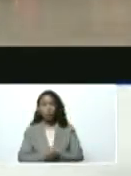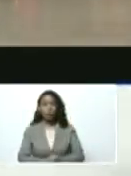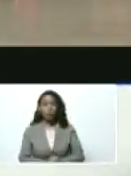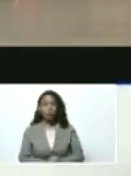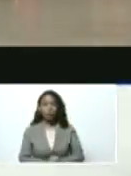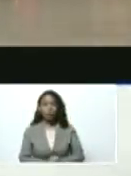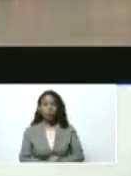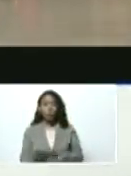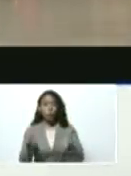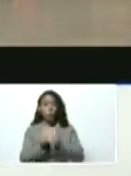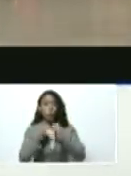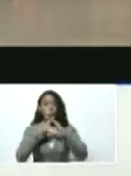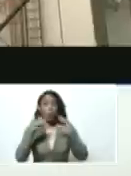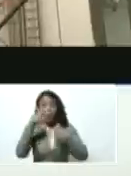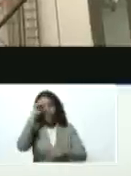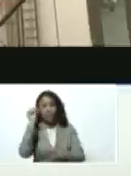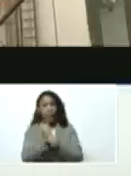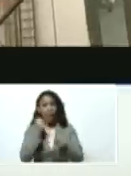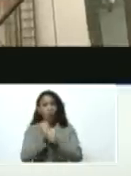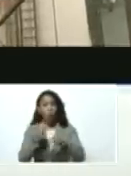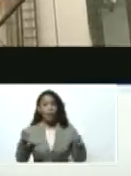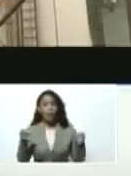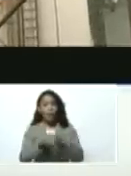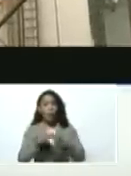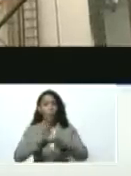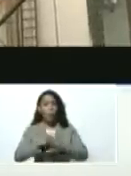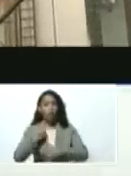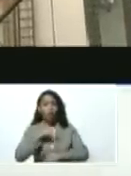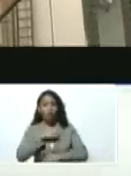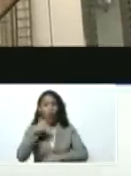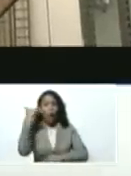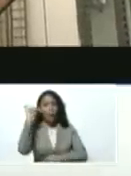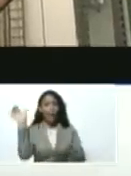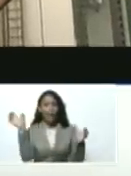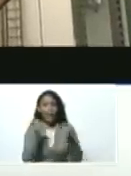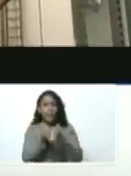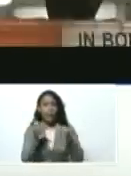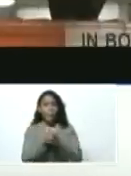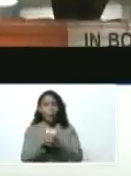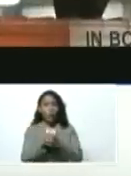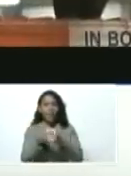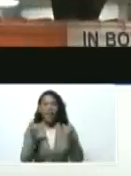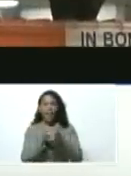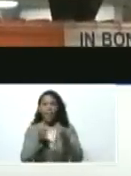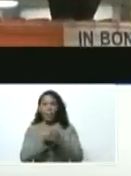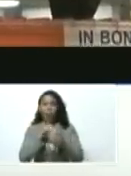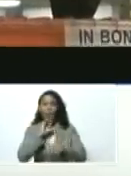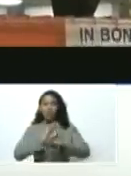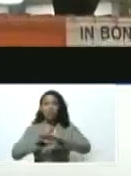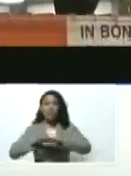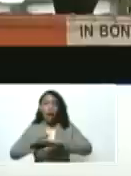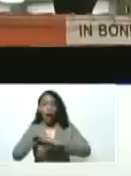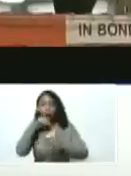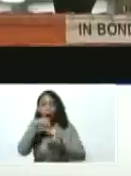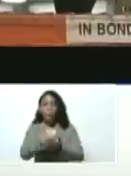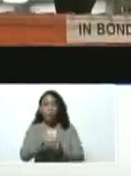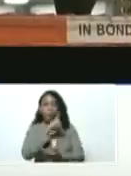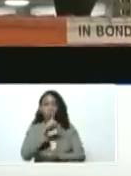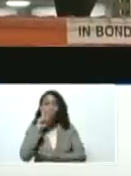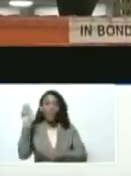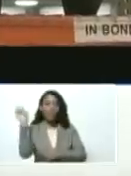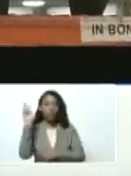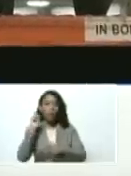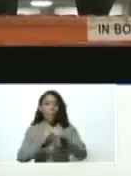y con todo el trabajo en equipo, porque somos un equipo. Y el equipo se llama Venezuela